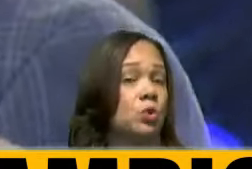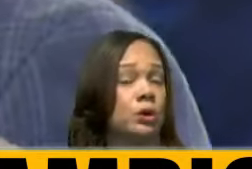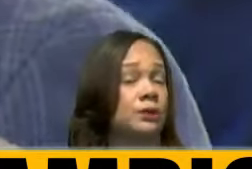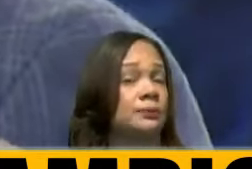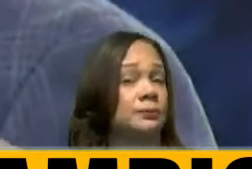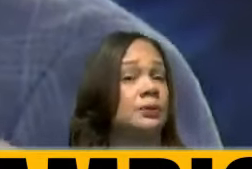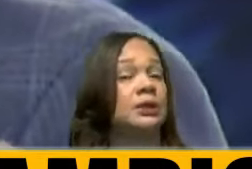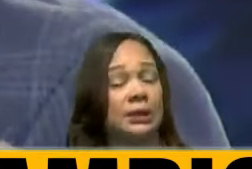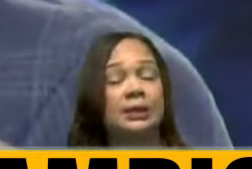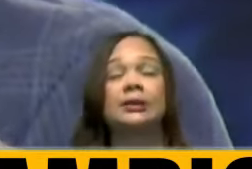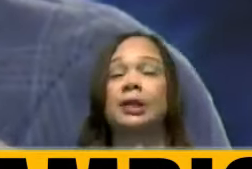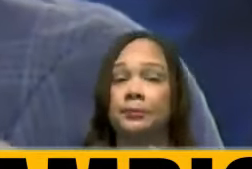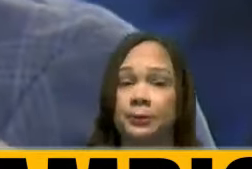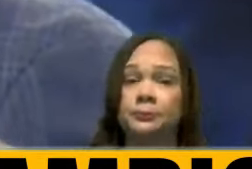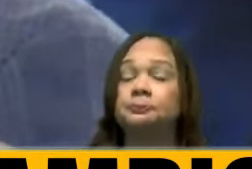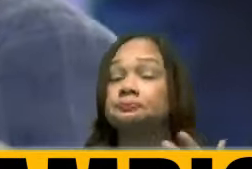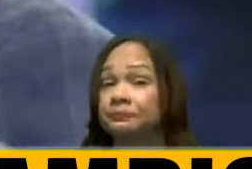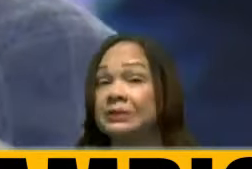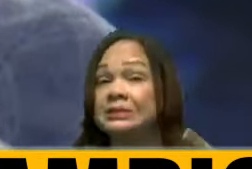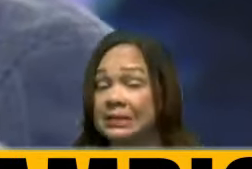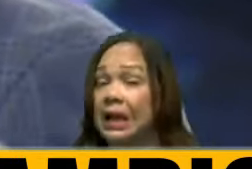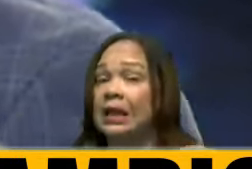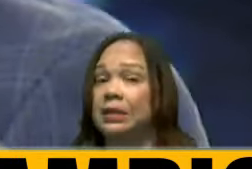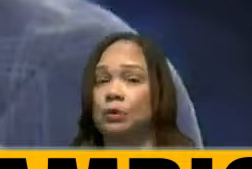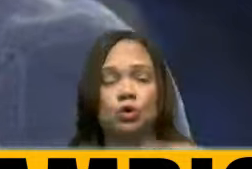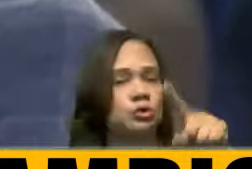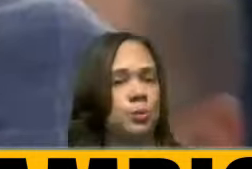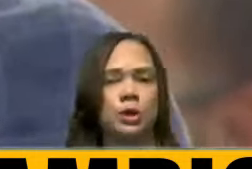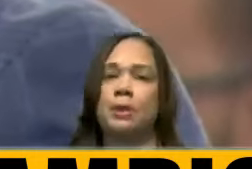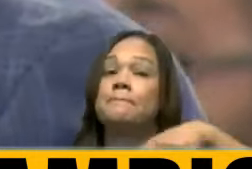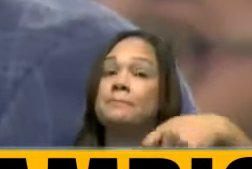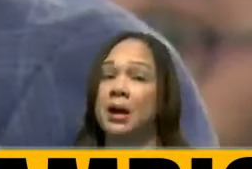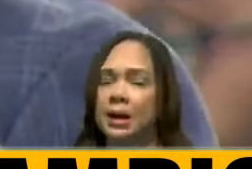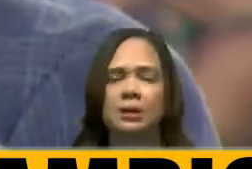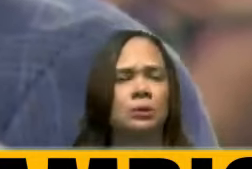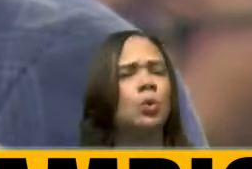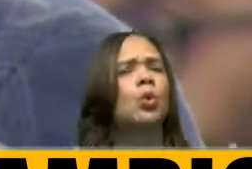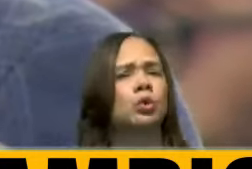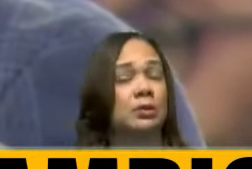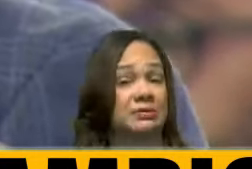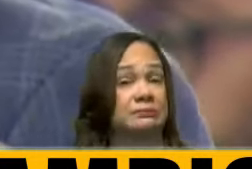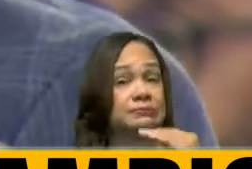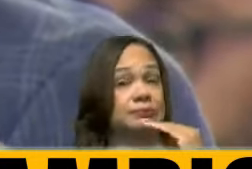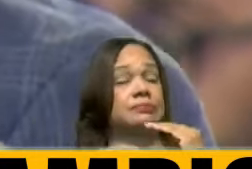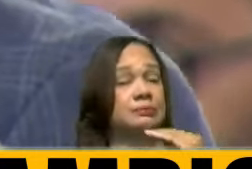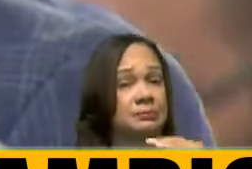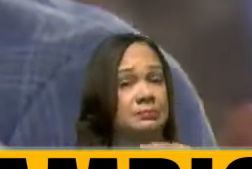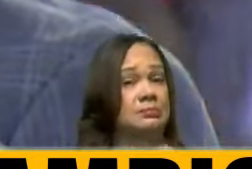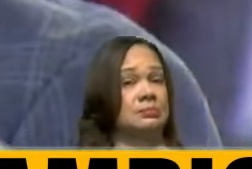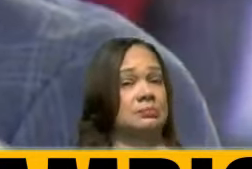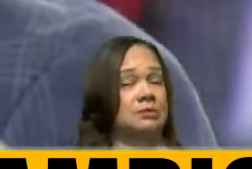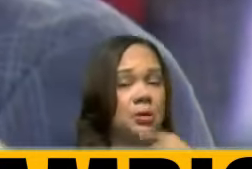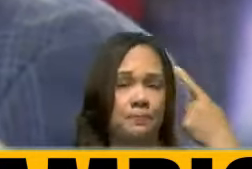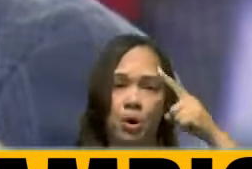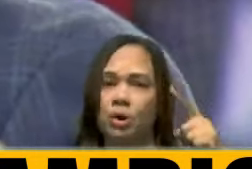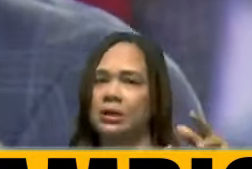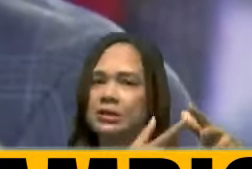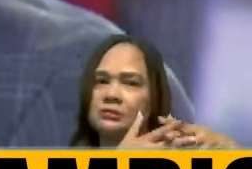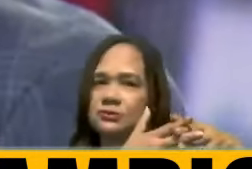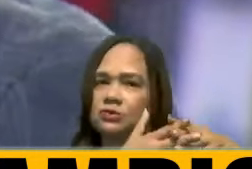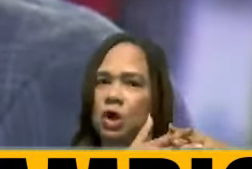y a sabienda que si existiera no se puede pagar por los temas de limitación que tiene Venezuela con el asunto de